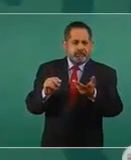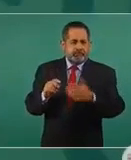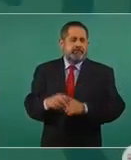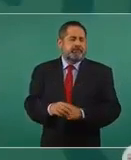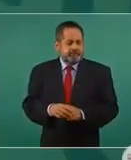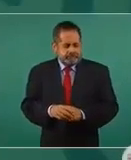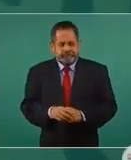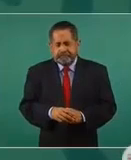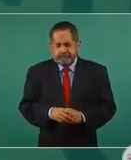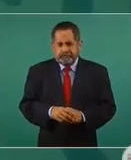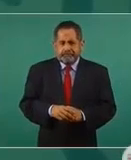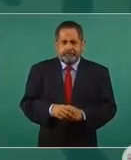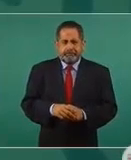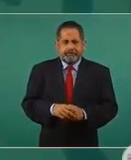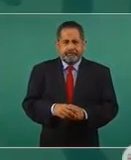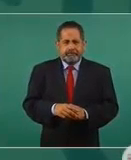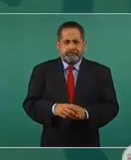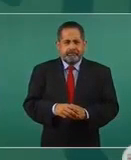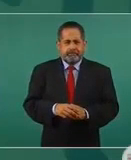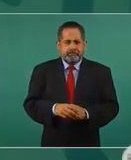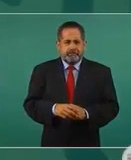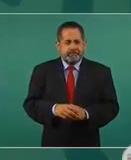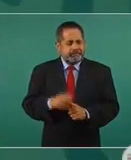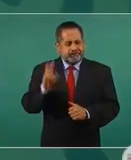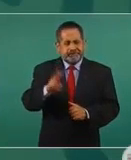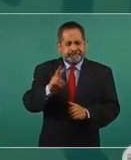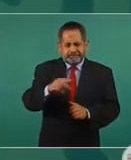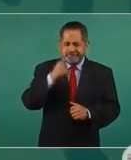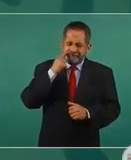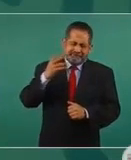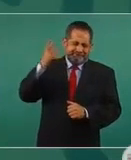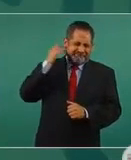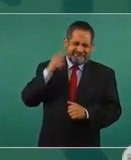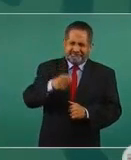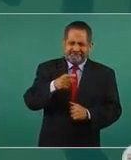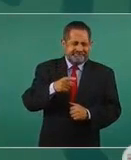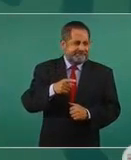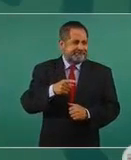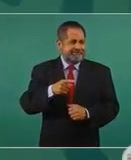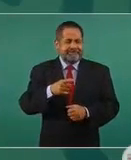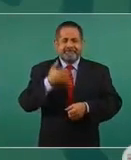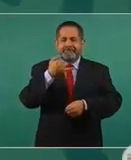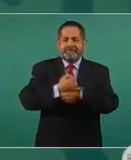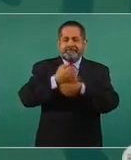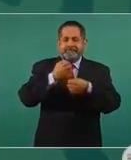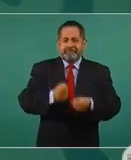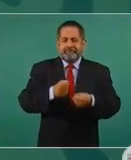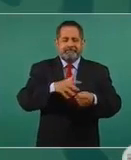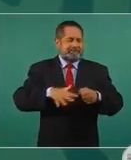sí. luego. Se dio en una situación de mucha inestabilidad